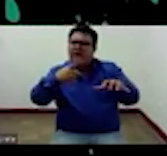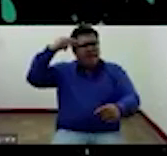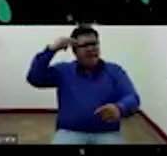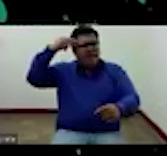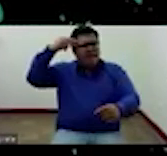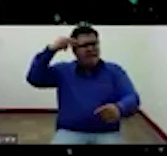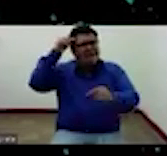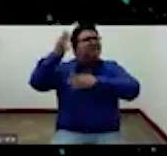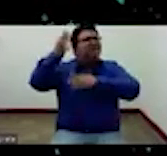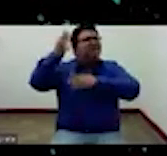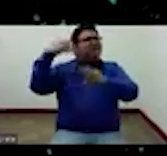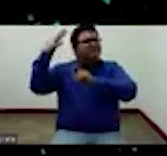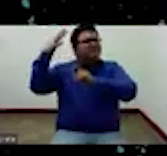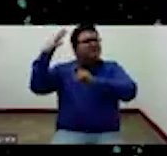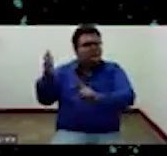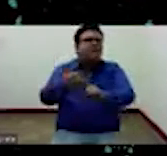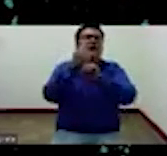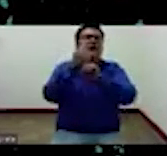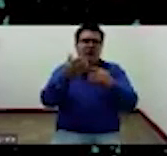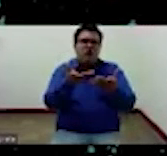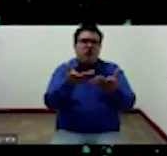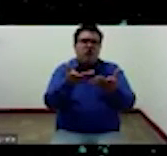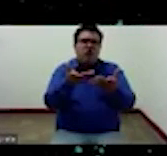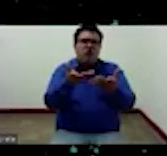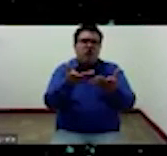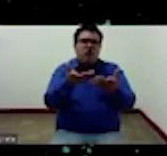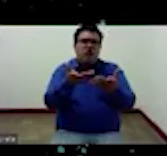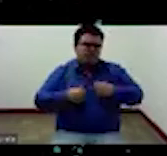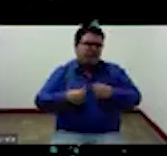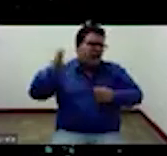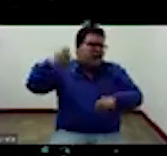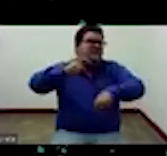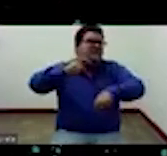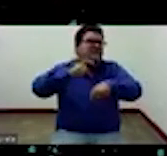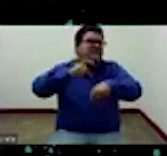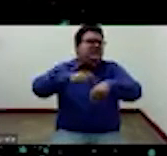urbana que existe en Bogotá que se llama Los Tiempos del Ruido, que es